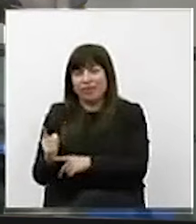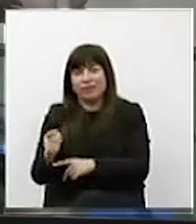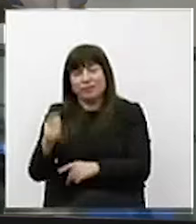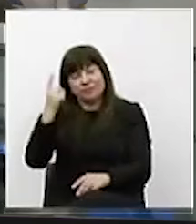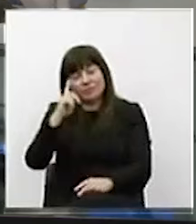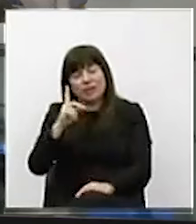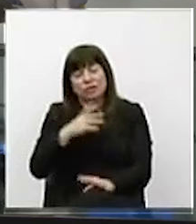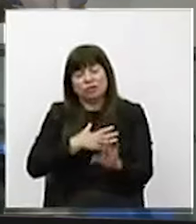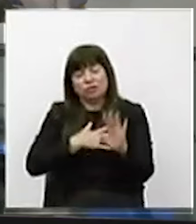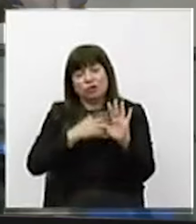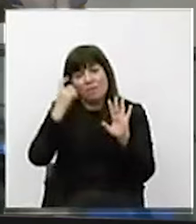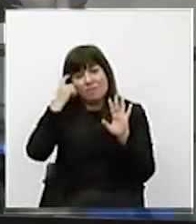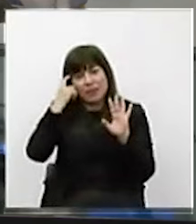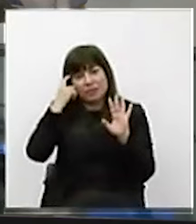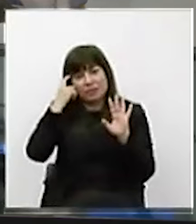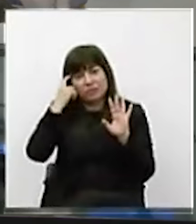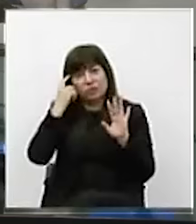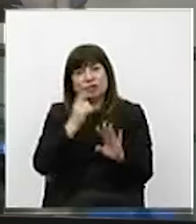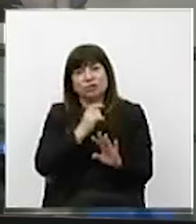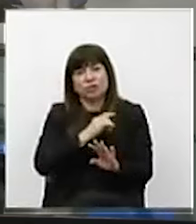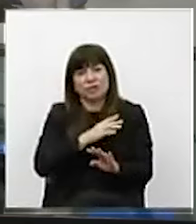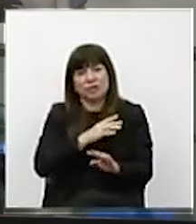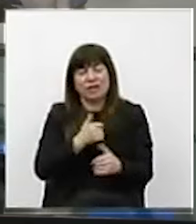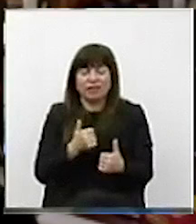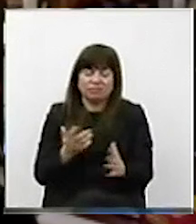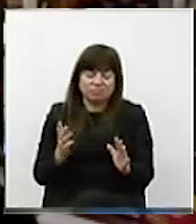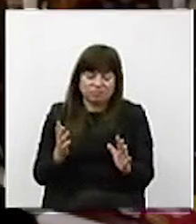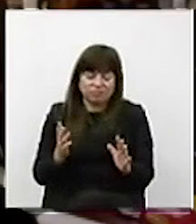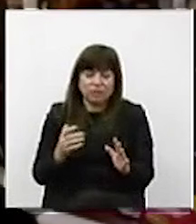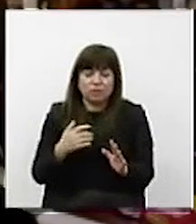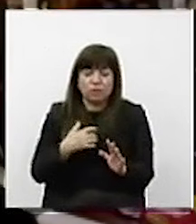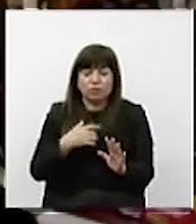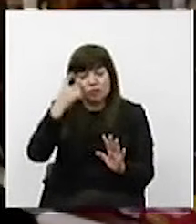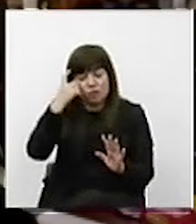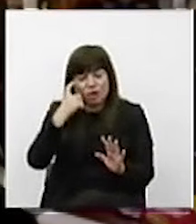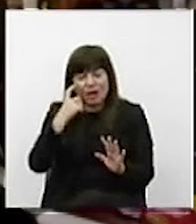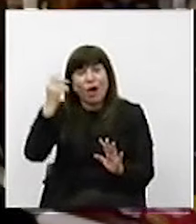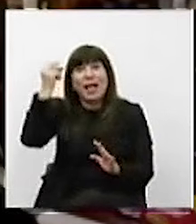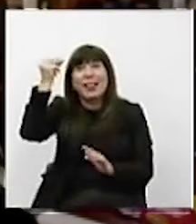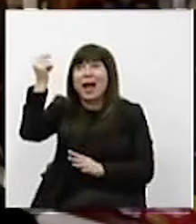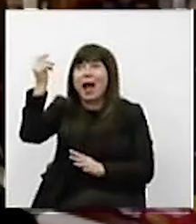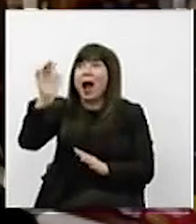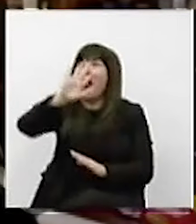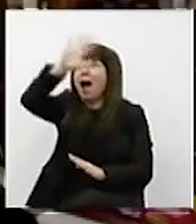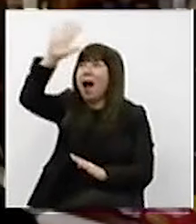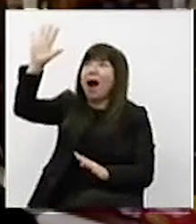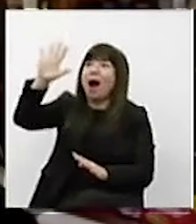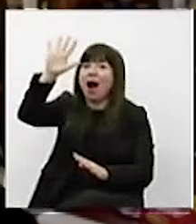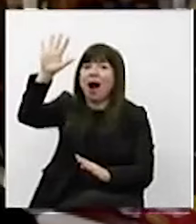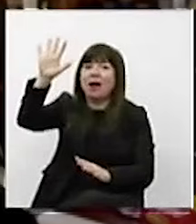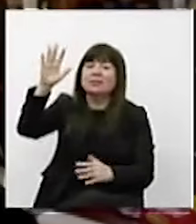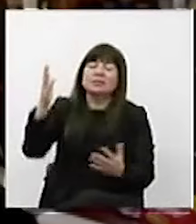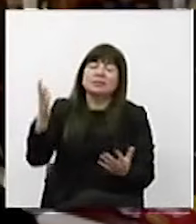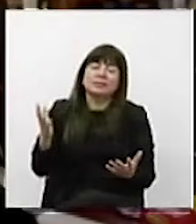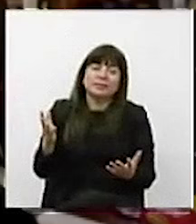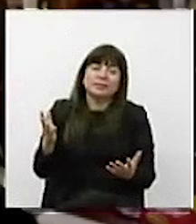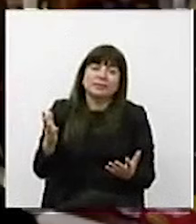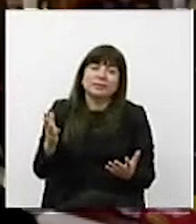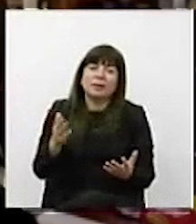Pero me da la impresión que en Chile se está haciendo bien. Ahora, desde un punto de vista ideal, yo creo